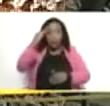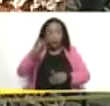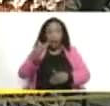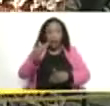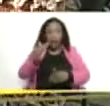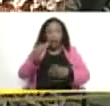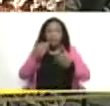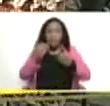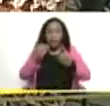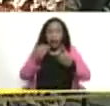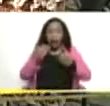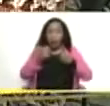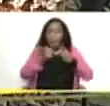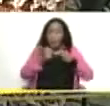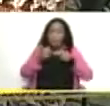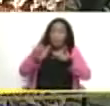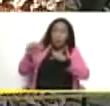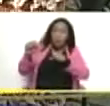construirlos de la nada,